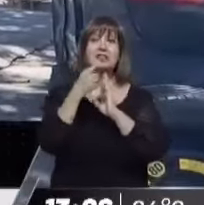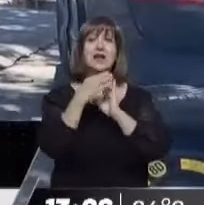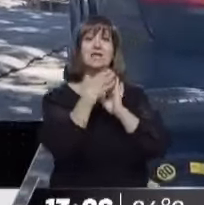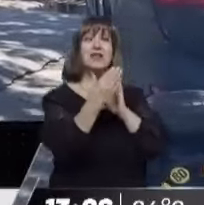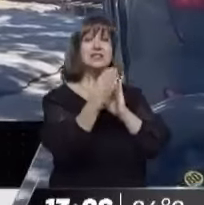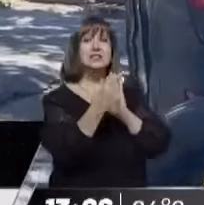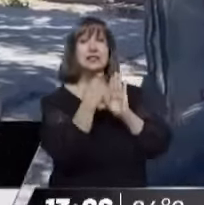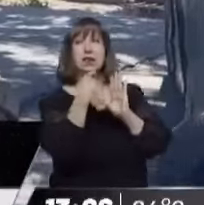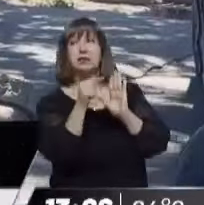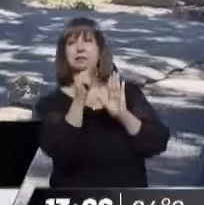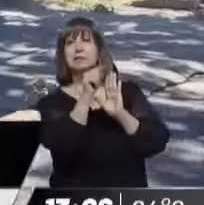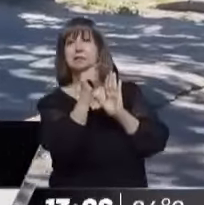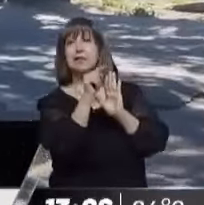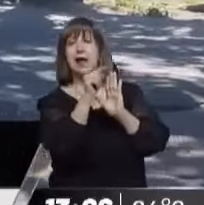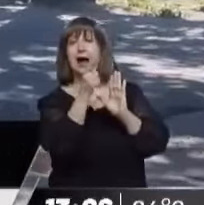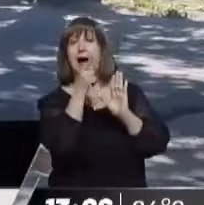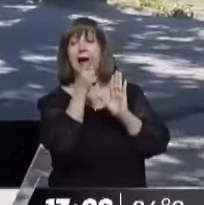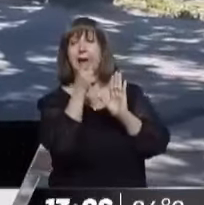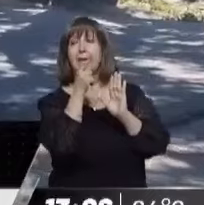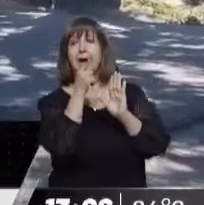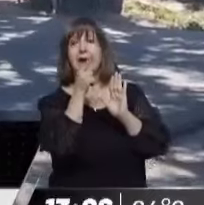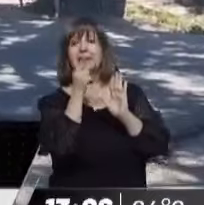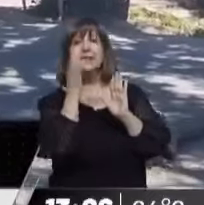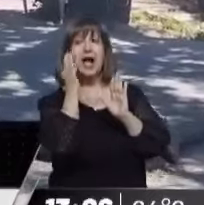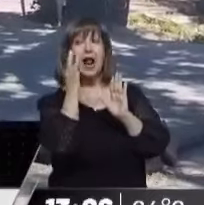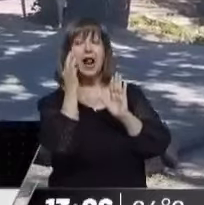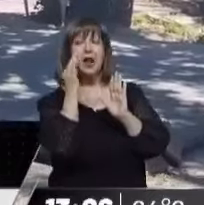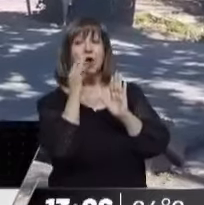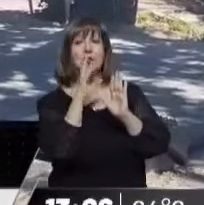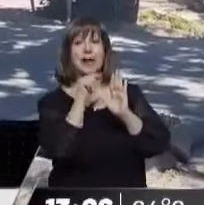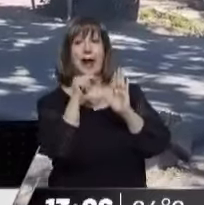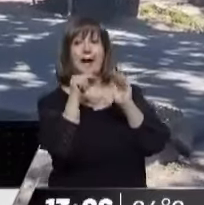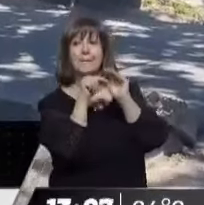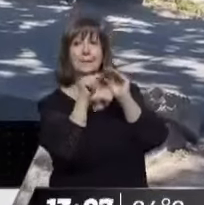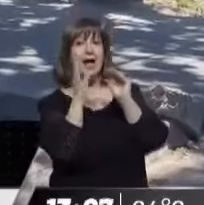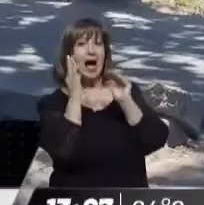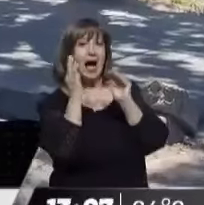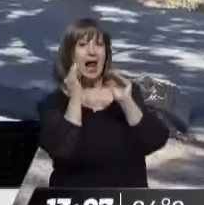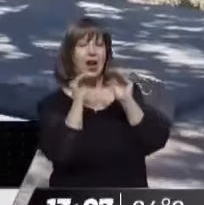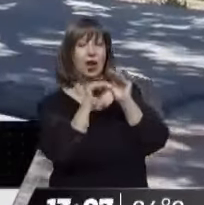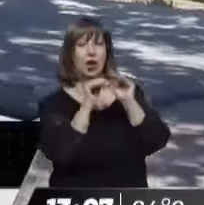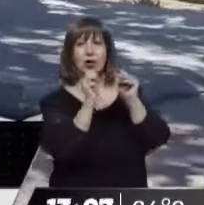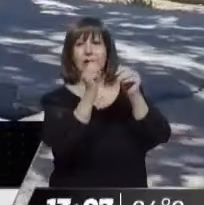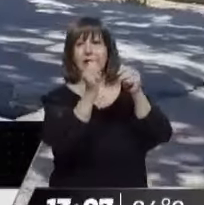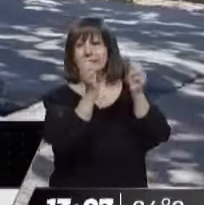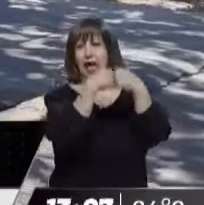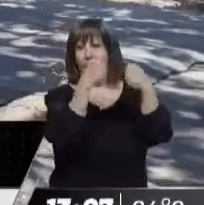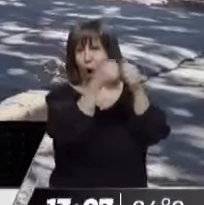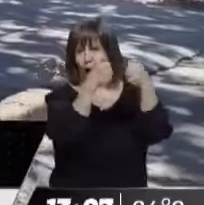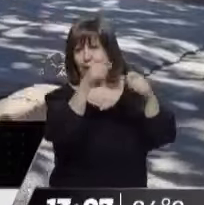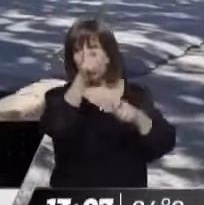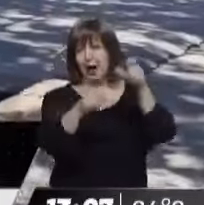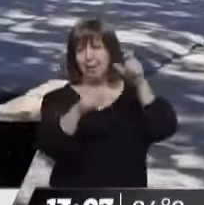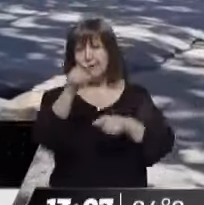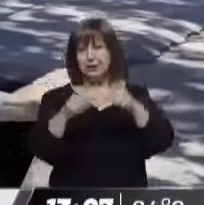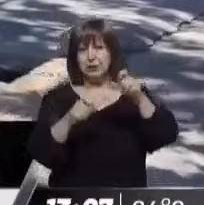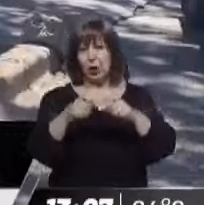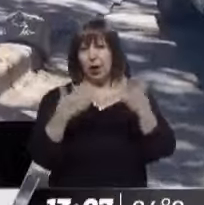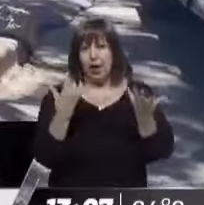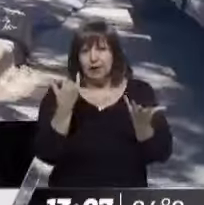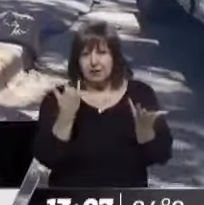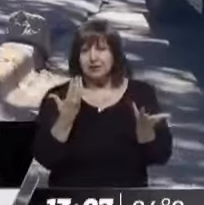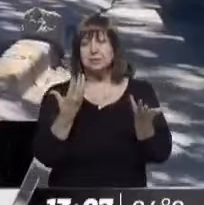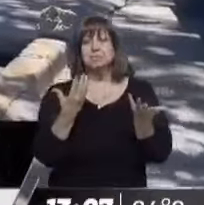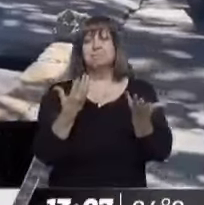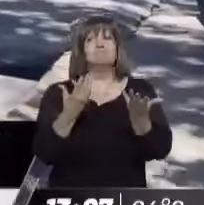esa vivienda funcionaría como aguantadero. Tampoco información oficial, estamos dando toda información hasta que por lo menos llegue el parte policial y